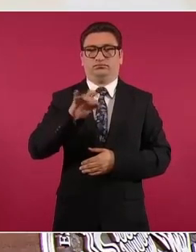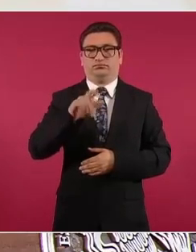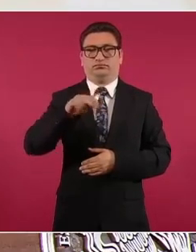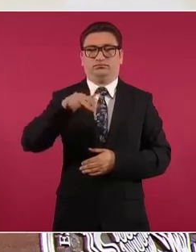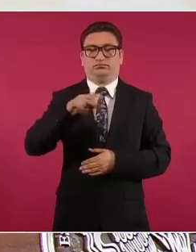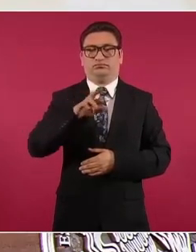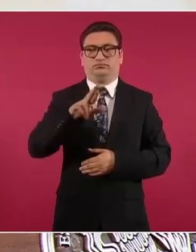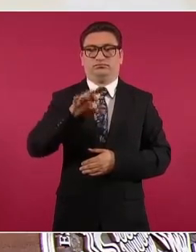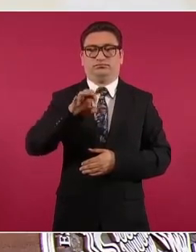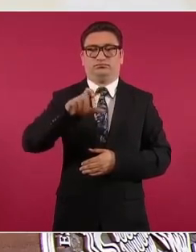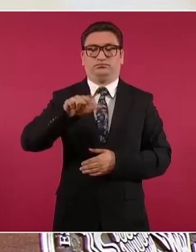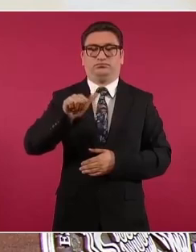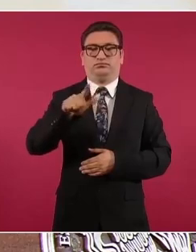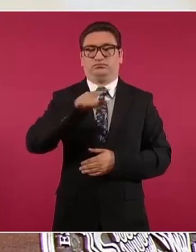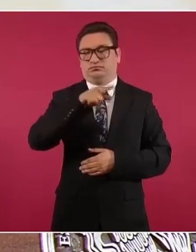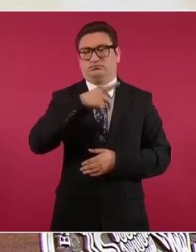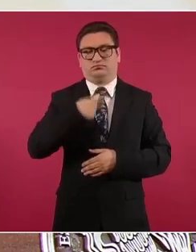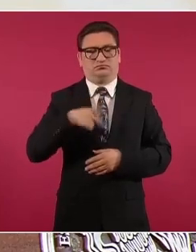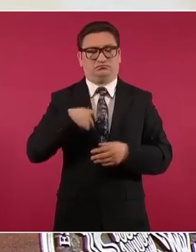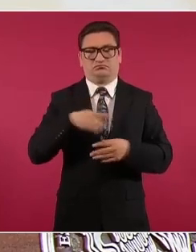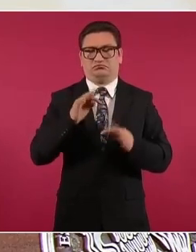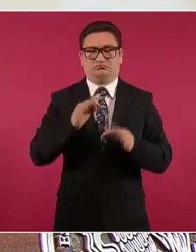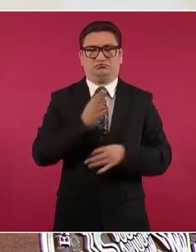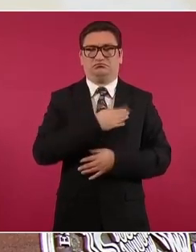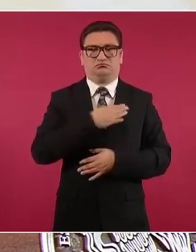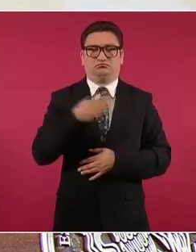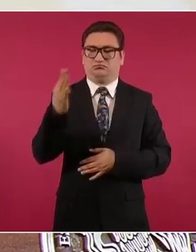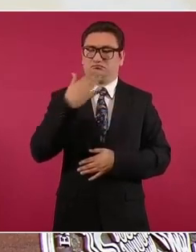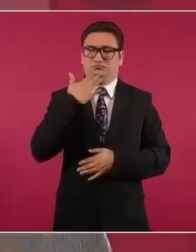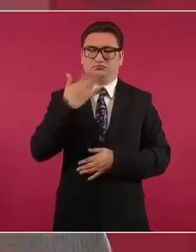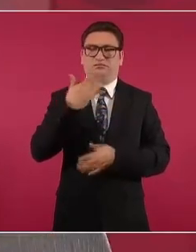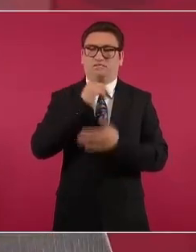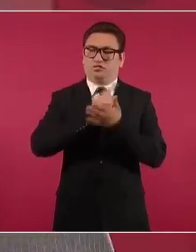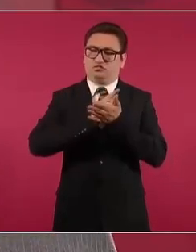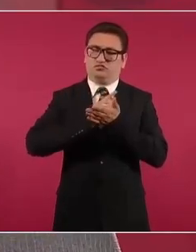una gente recta, limpia,